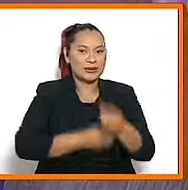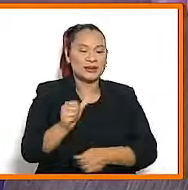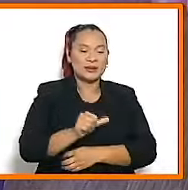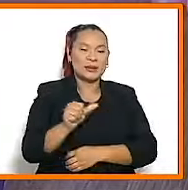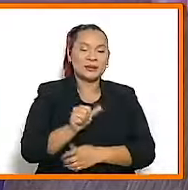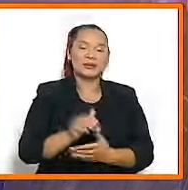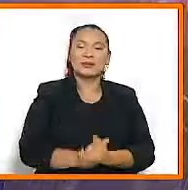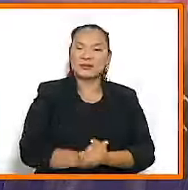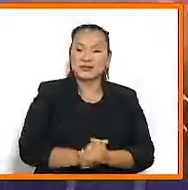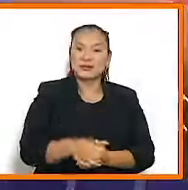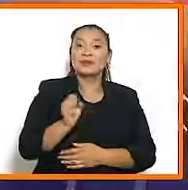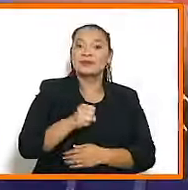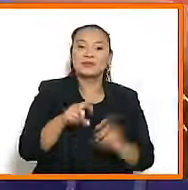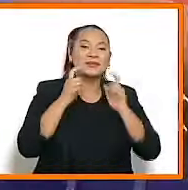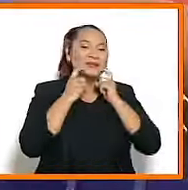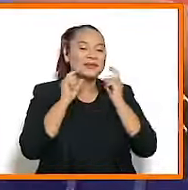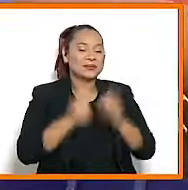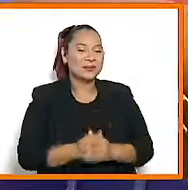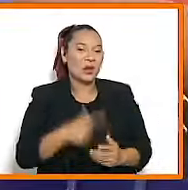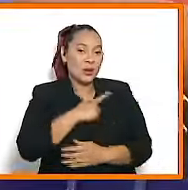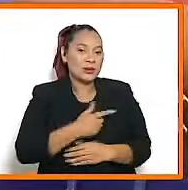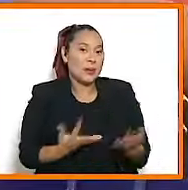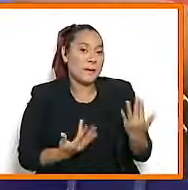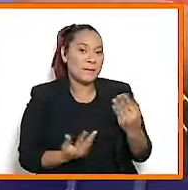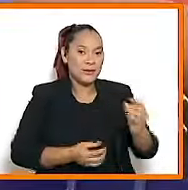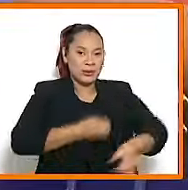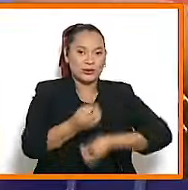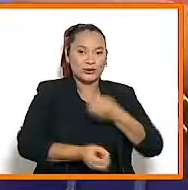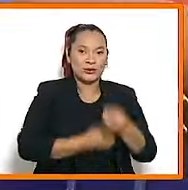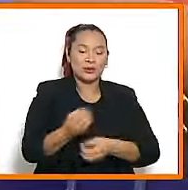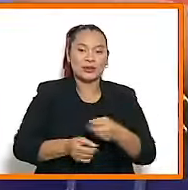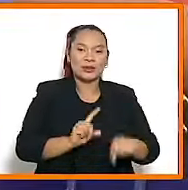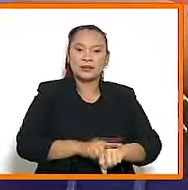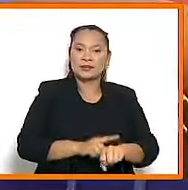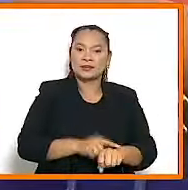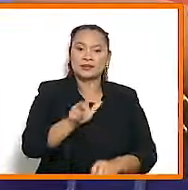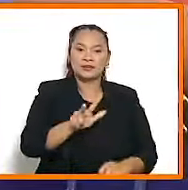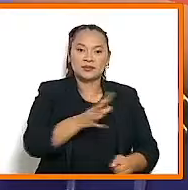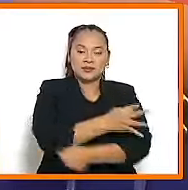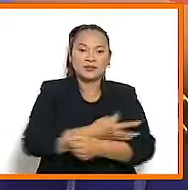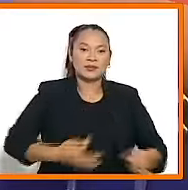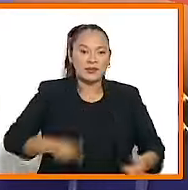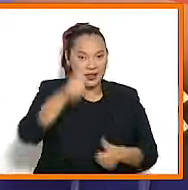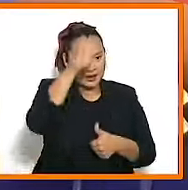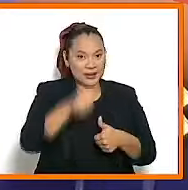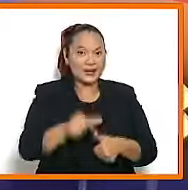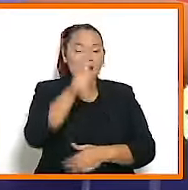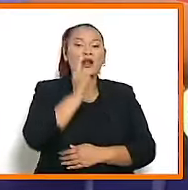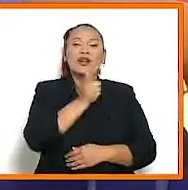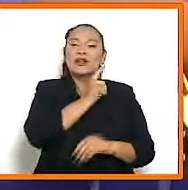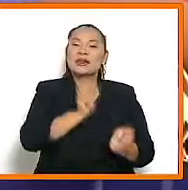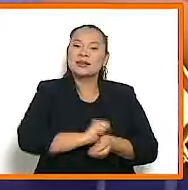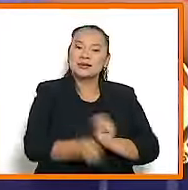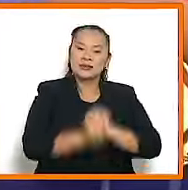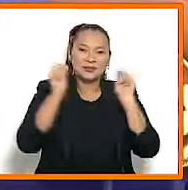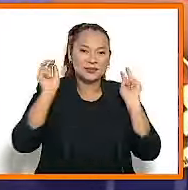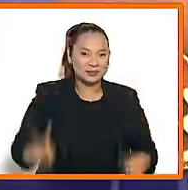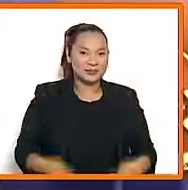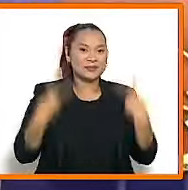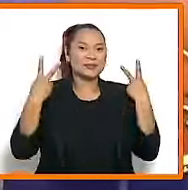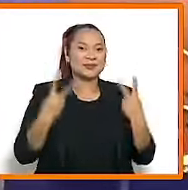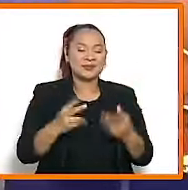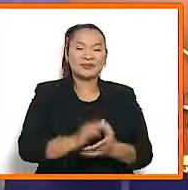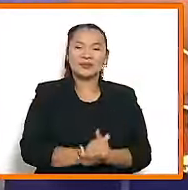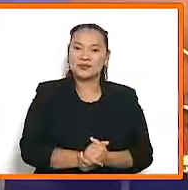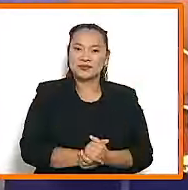Kenia. Así es, Tatiana, con mucho gusto los esperamos en nuestro sorteo de las 3 de la tarde. Y recuerda que Loto te cambia la vida.